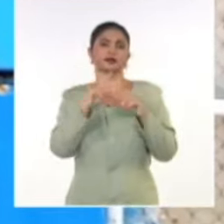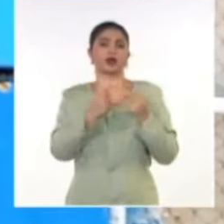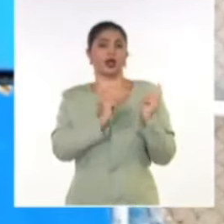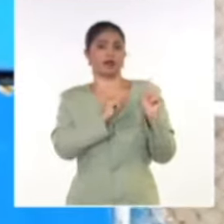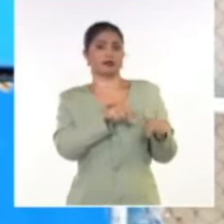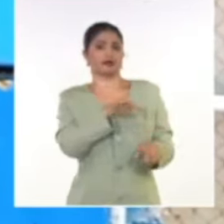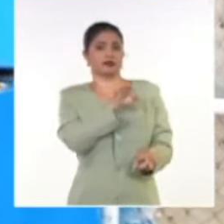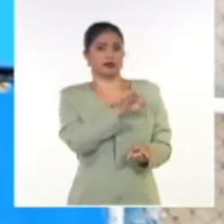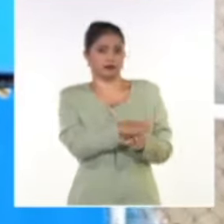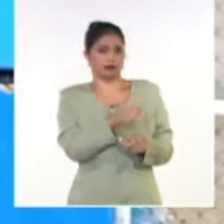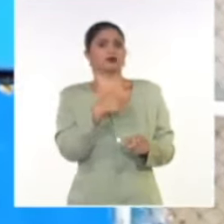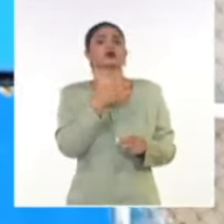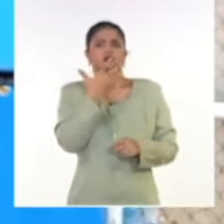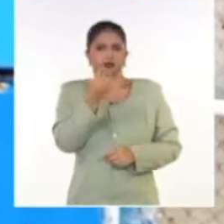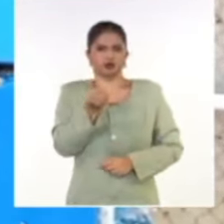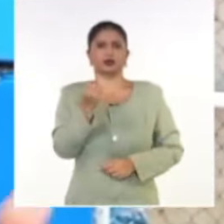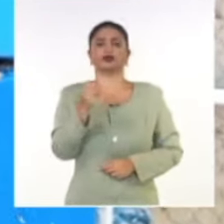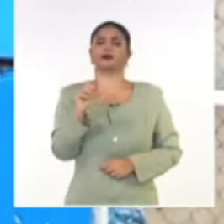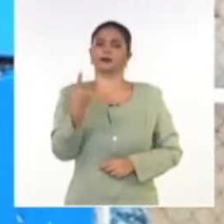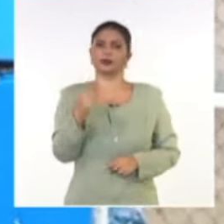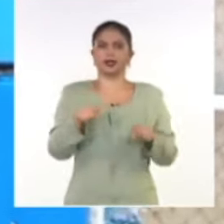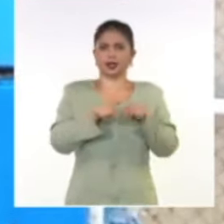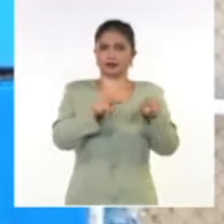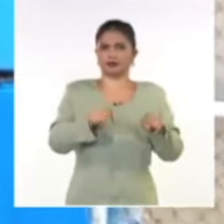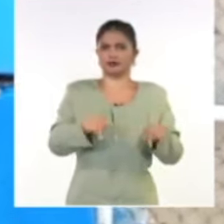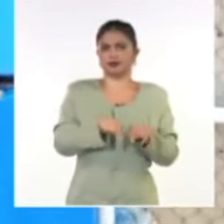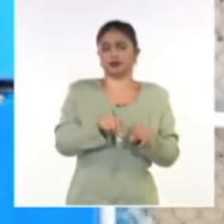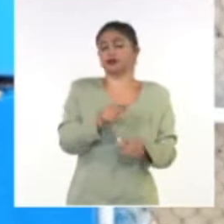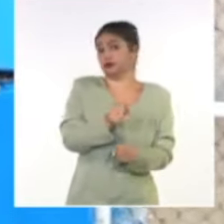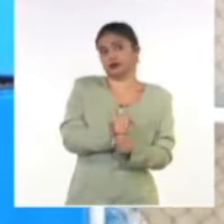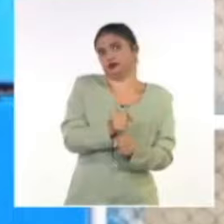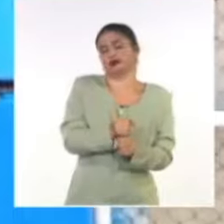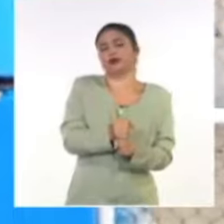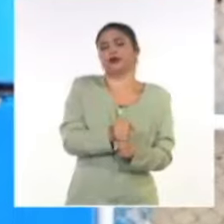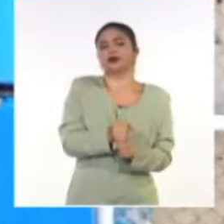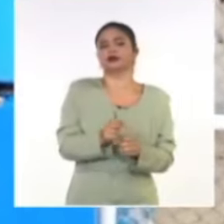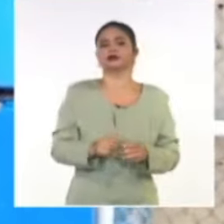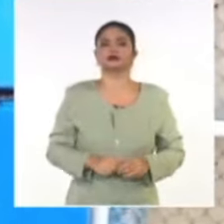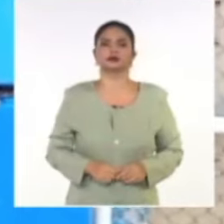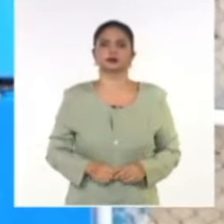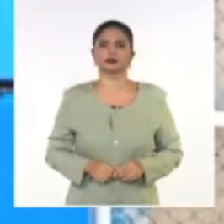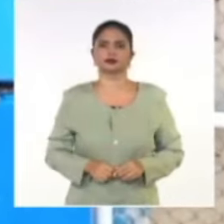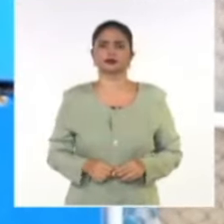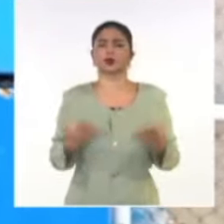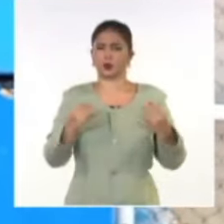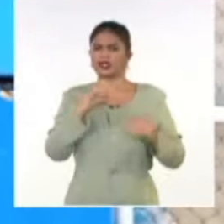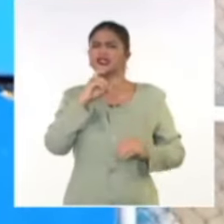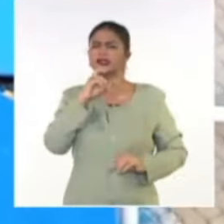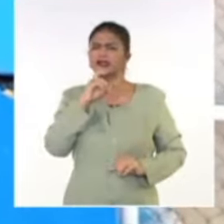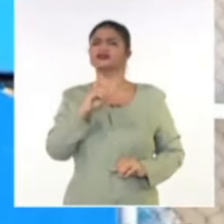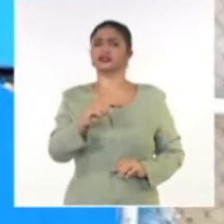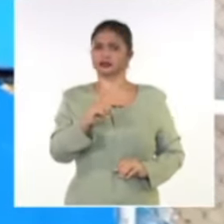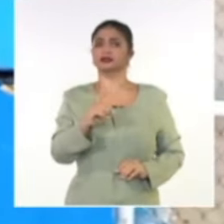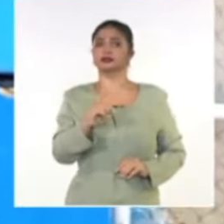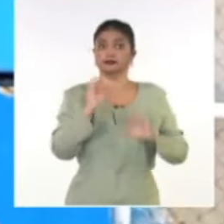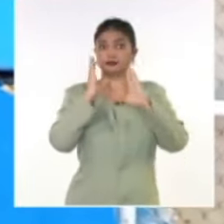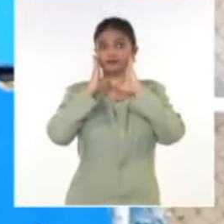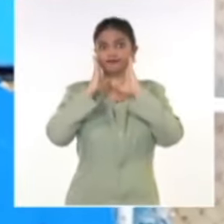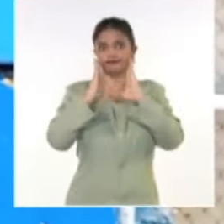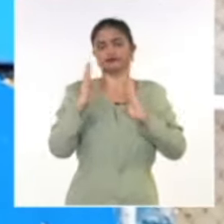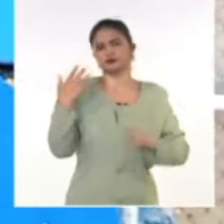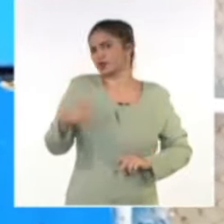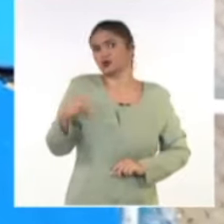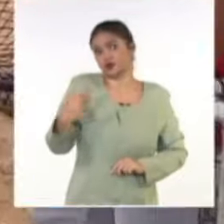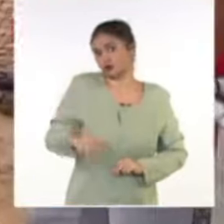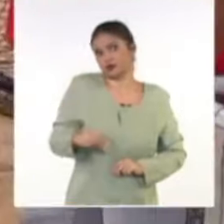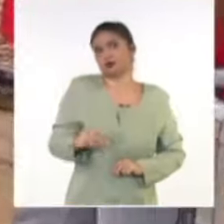esa posición y creo que, bueno, tengo que trabajarla porque es una posición que es muy trabajosa, que es muy, hay que dedicarle mucho tiempo y bueno, lo